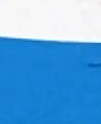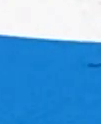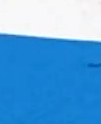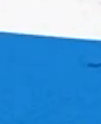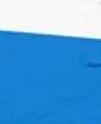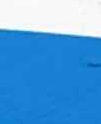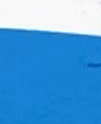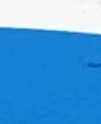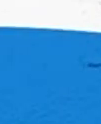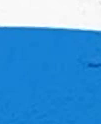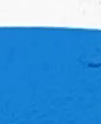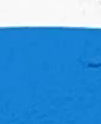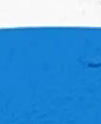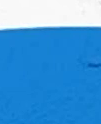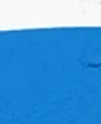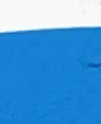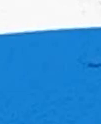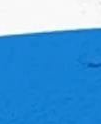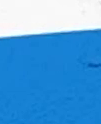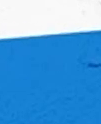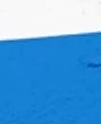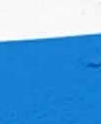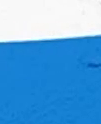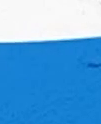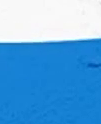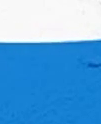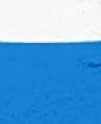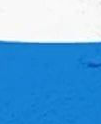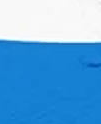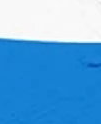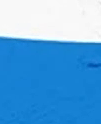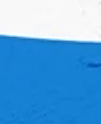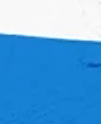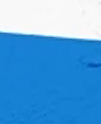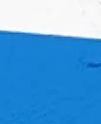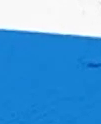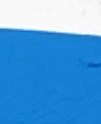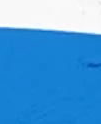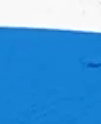Juega creyendo que será posible. Esto fue el sorteo Loto.